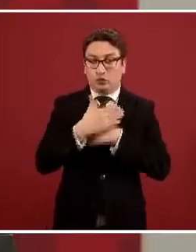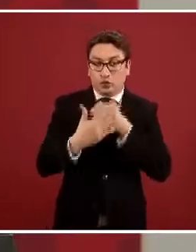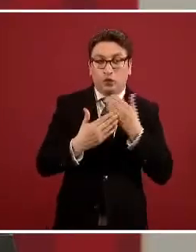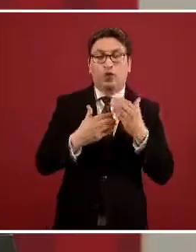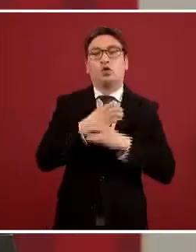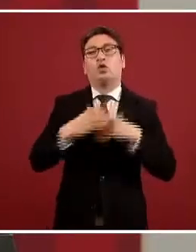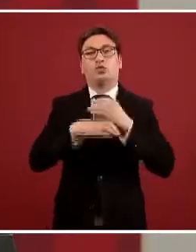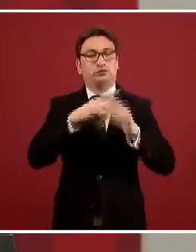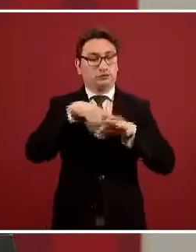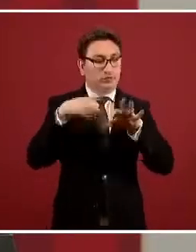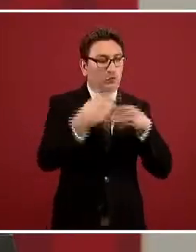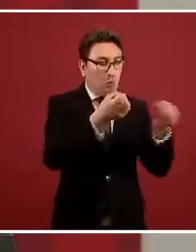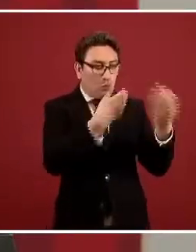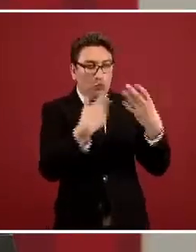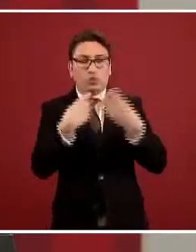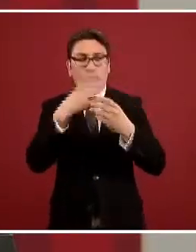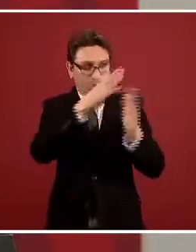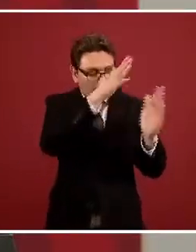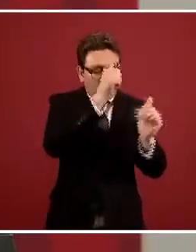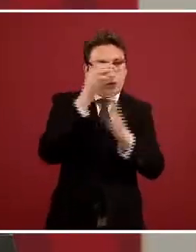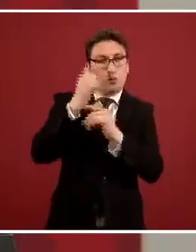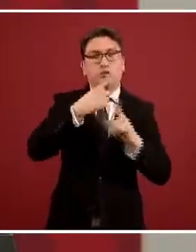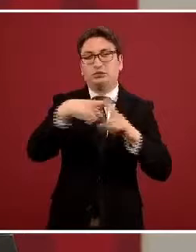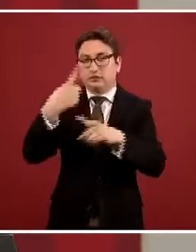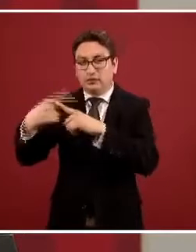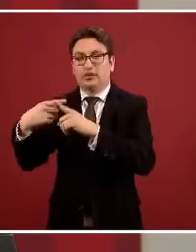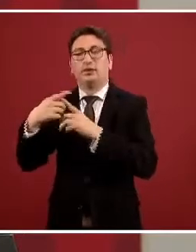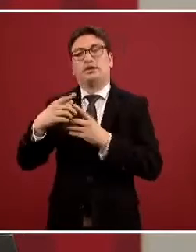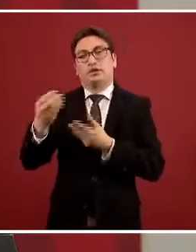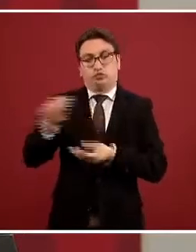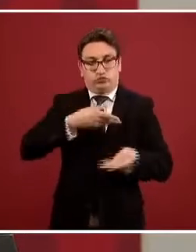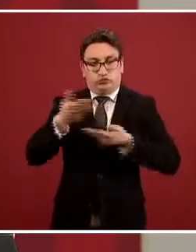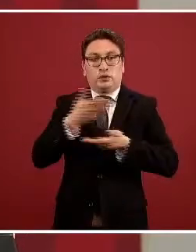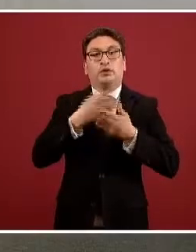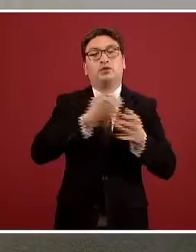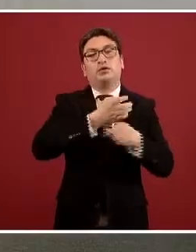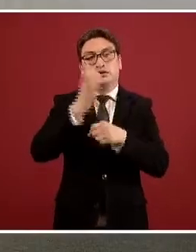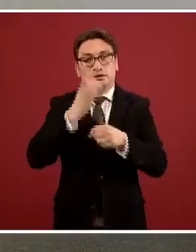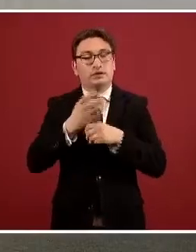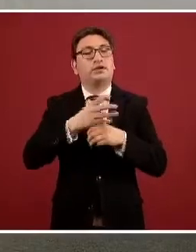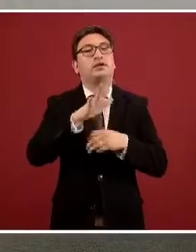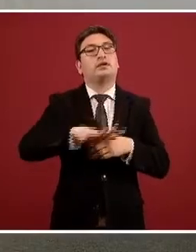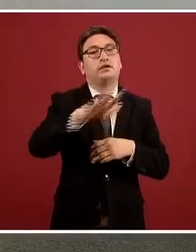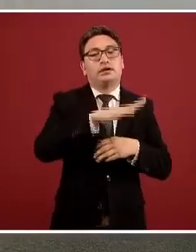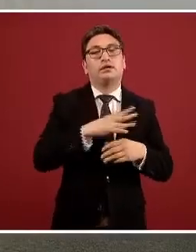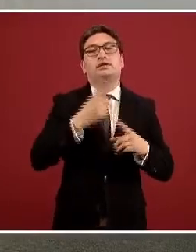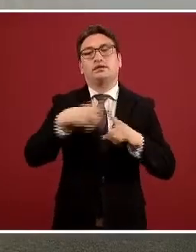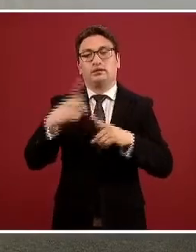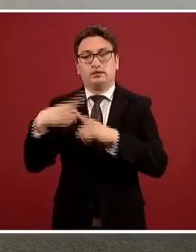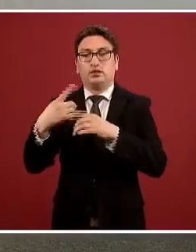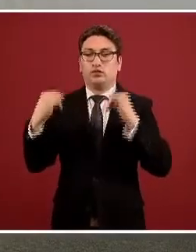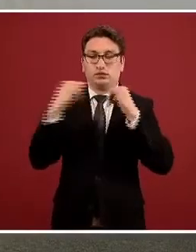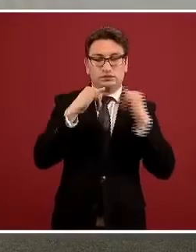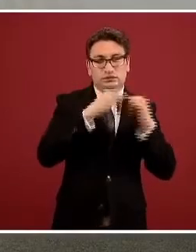de colaboración y elementos de coordinación con las entidades federativas, con los institutos de